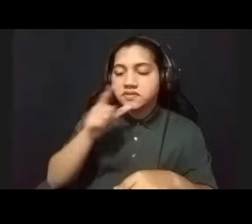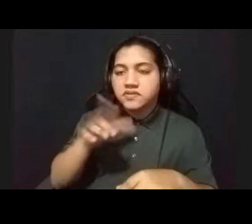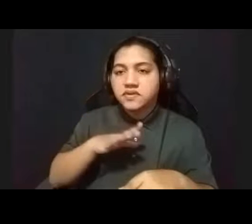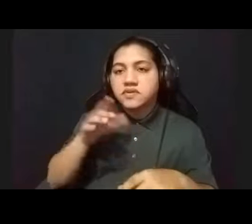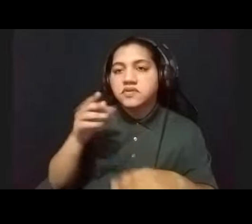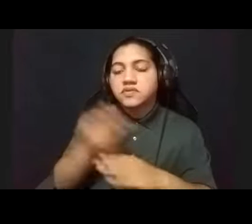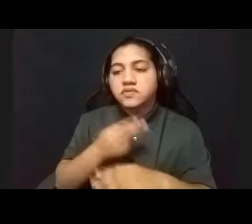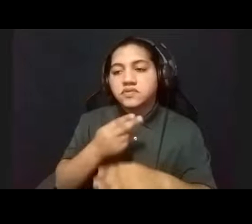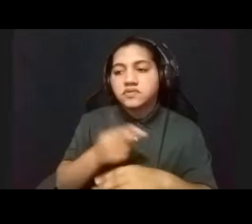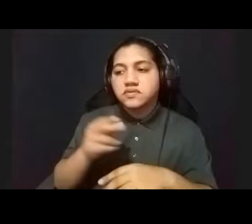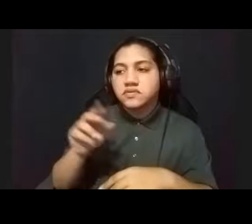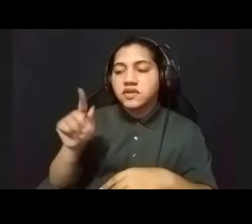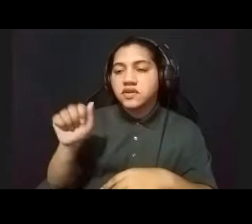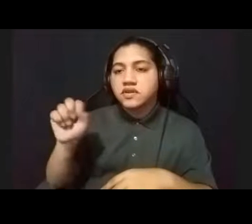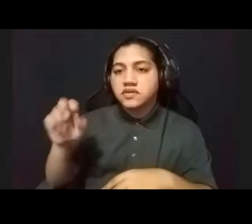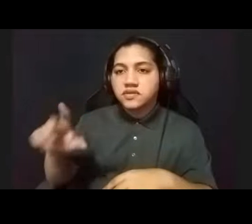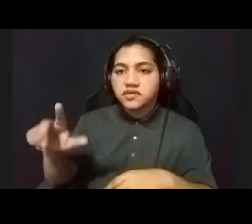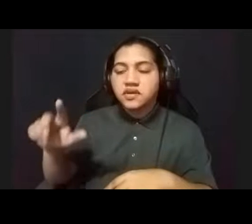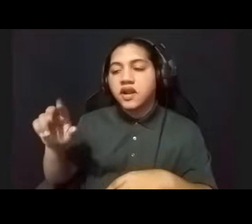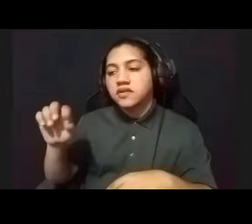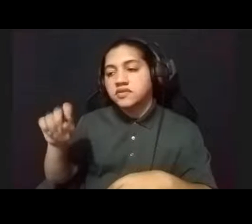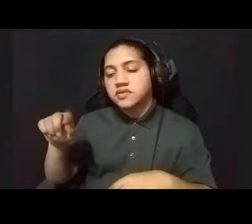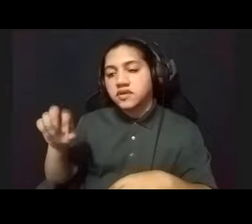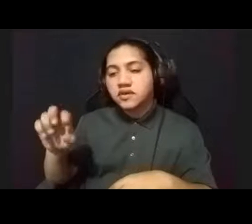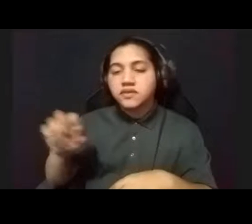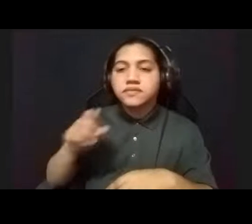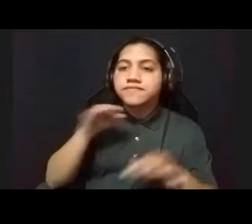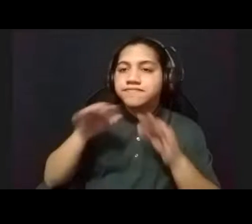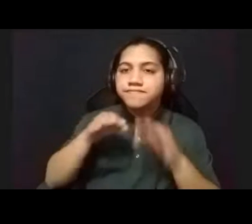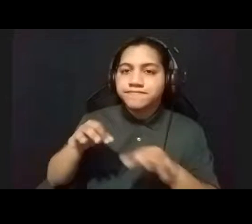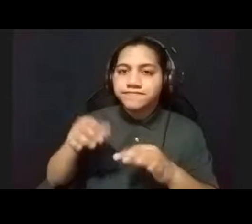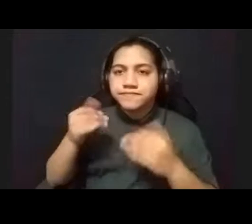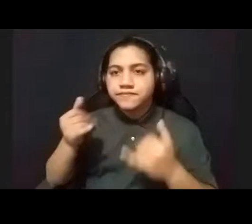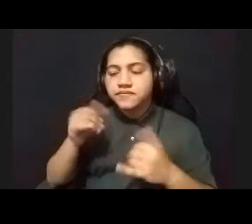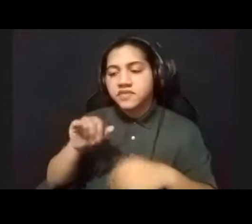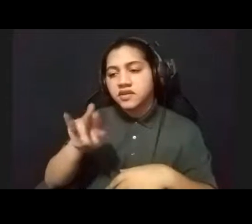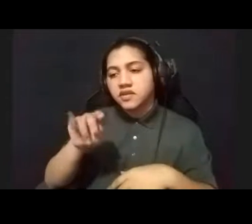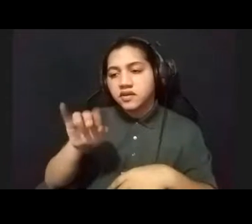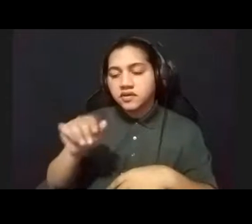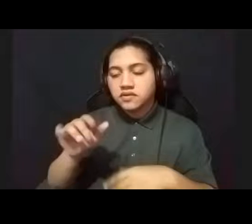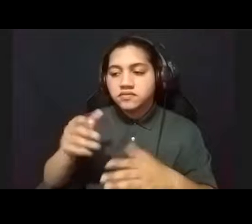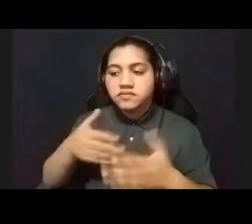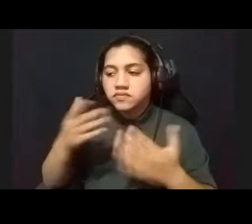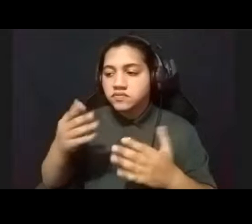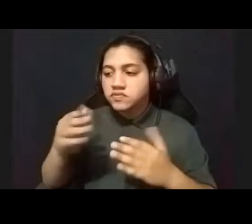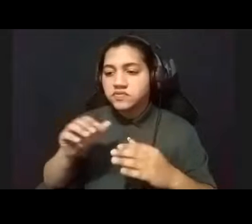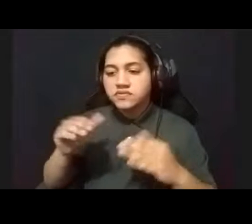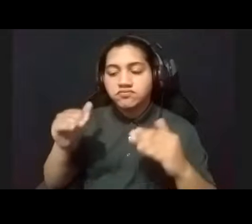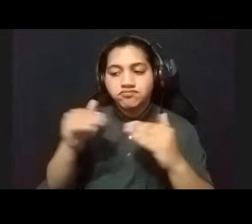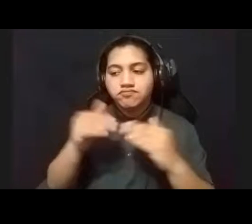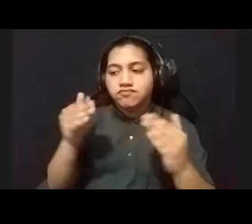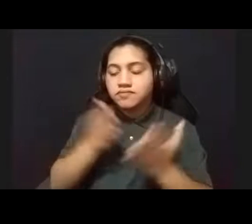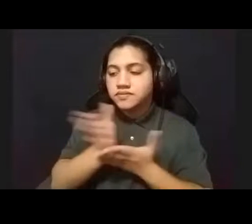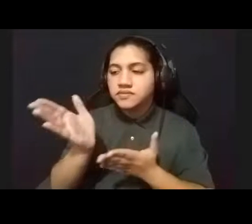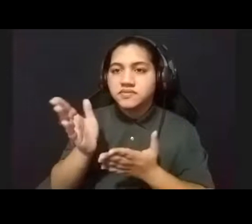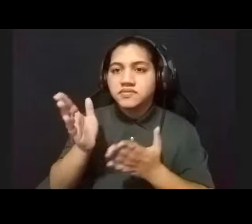cuento de Kashle Soske, explica que actualmente en Irán las mujeres no tienen los mismos derechos que los hombres y